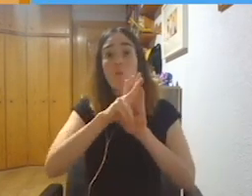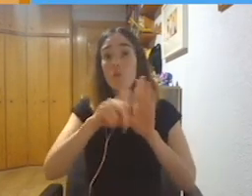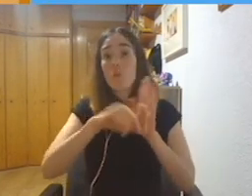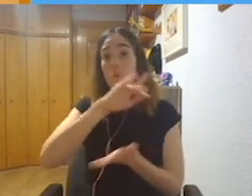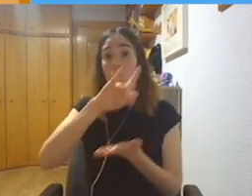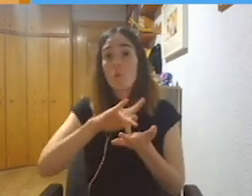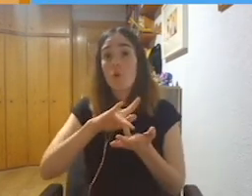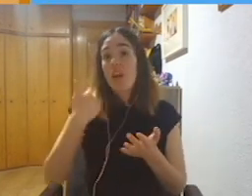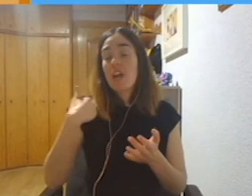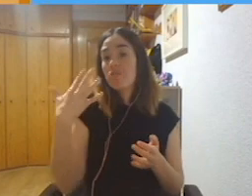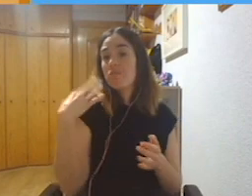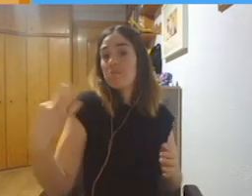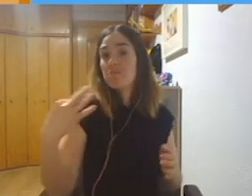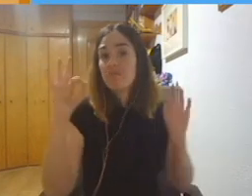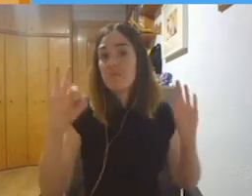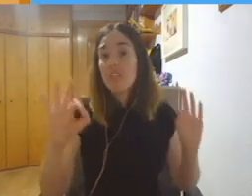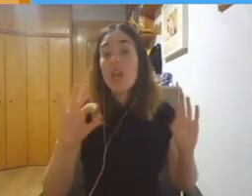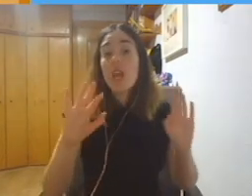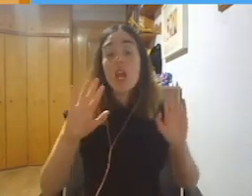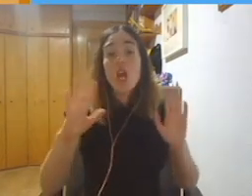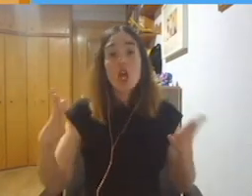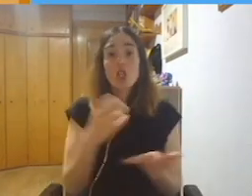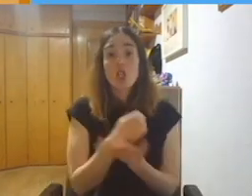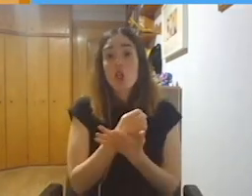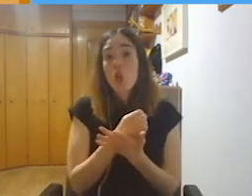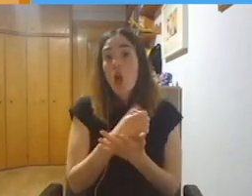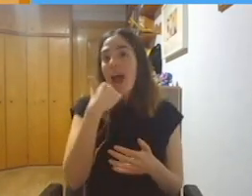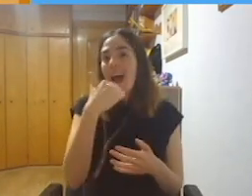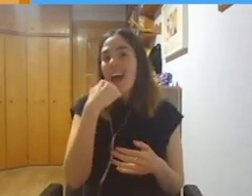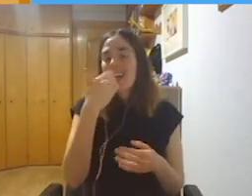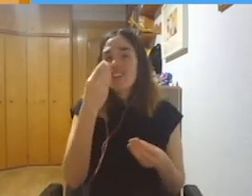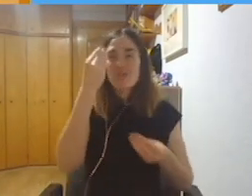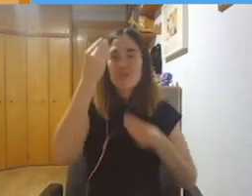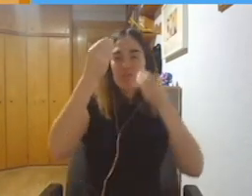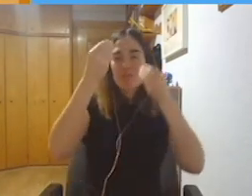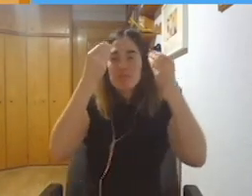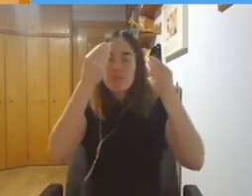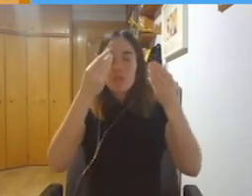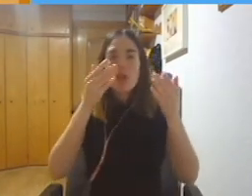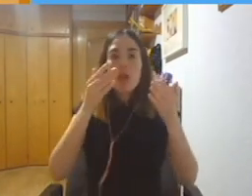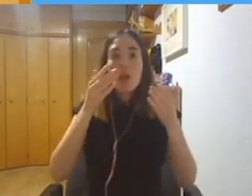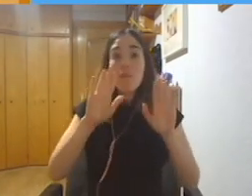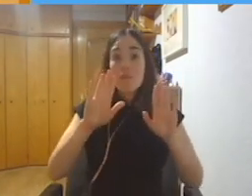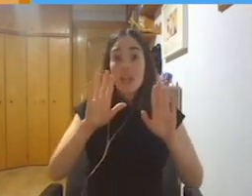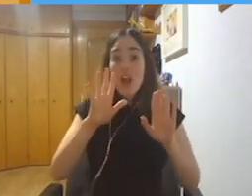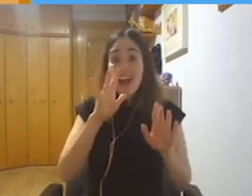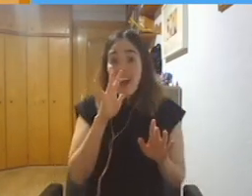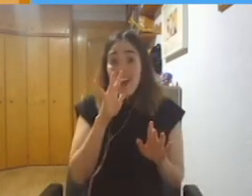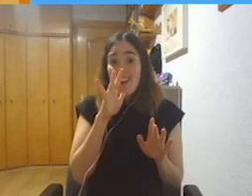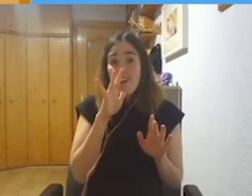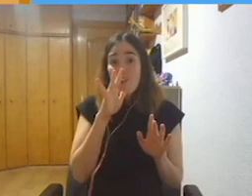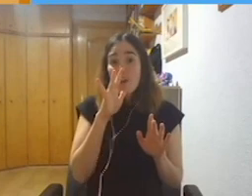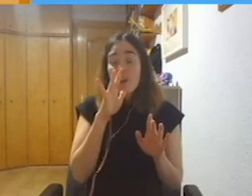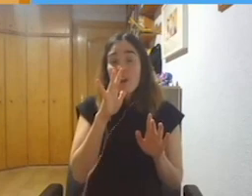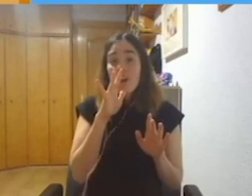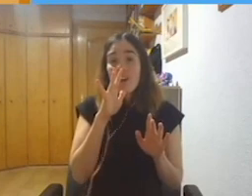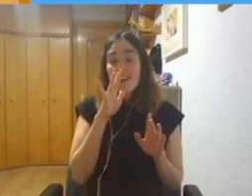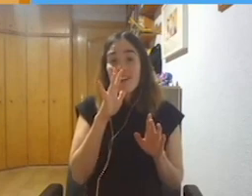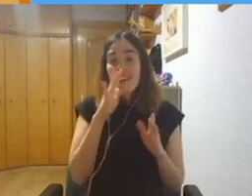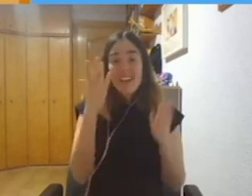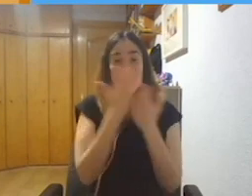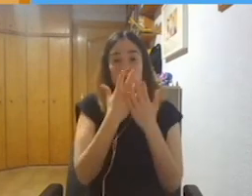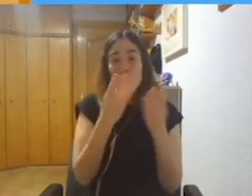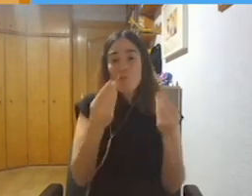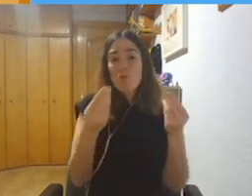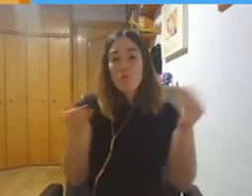que te llegan, pues lo coges y ya está. Todo esto es algo que se puede especular sobre ello, pero actualmente no hay muchos